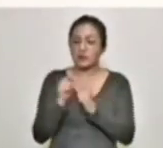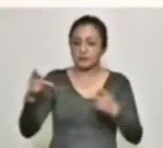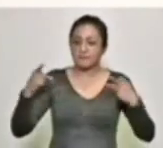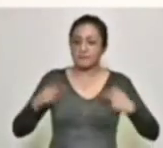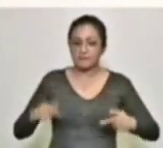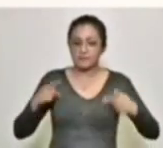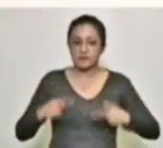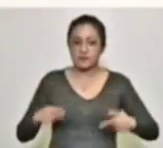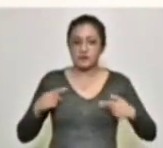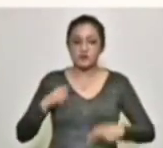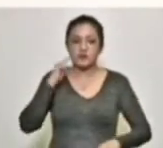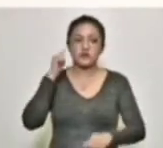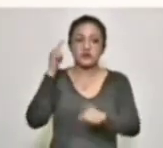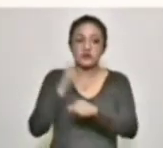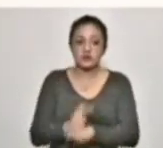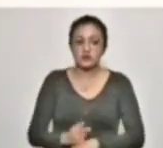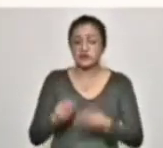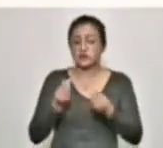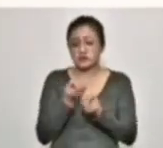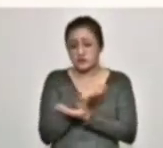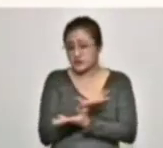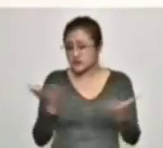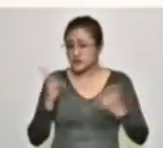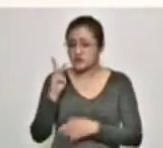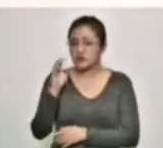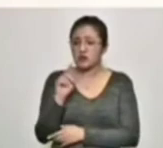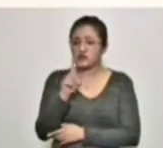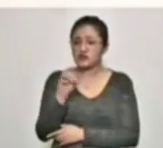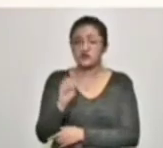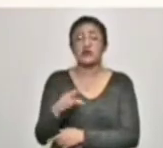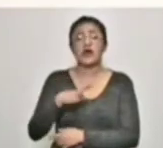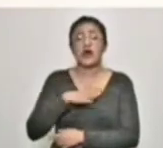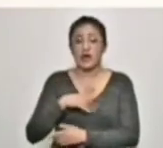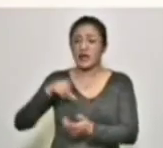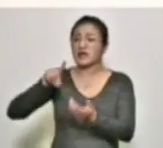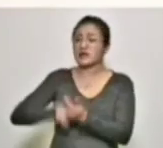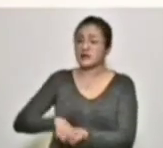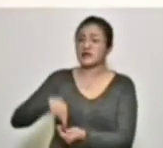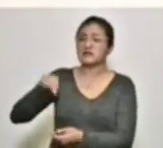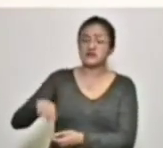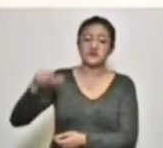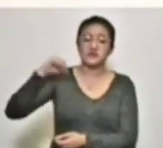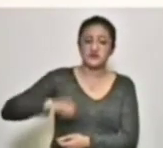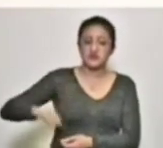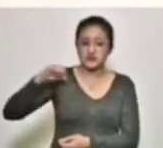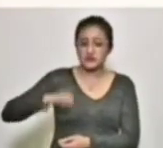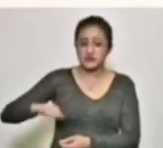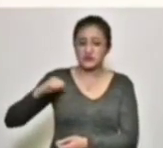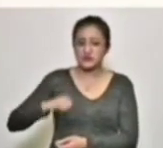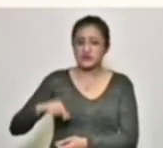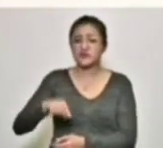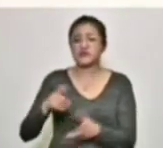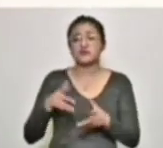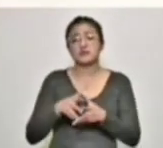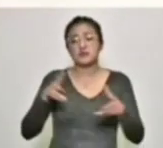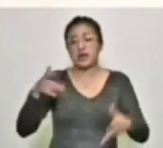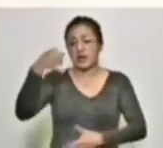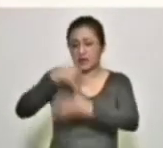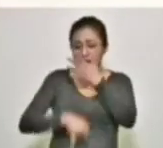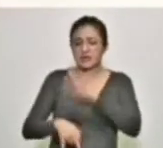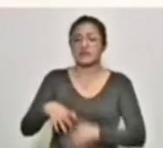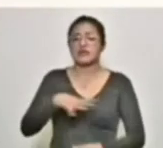población, se han encontrado muchísimos pozos más, artesanales y de mayor calado